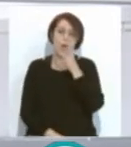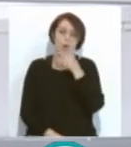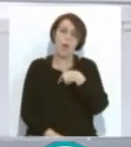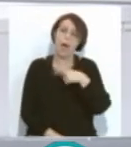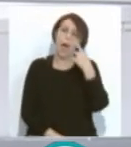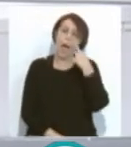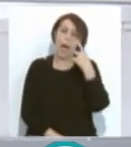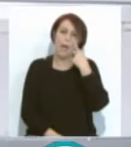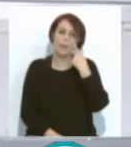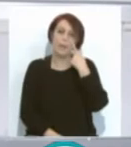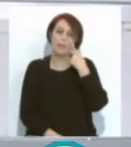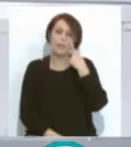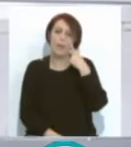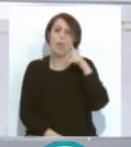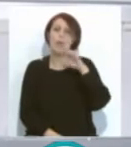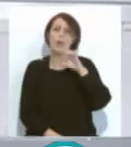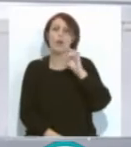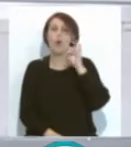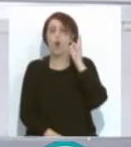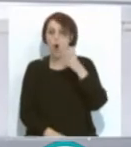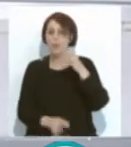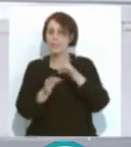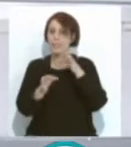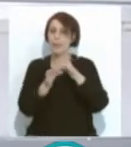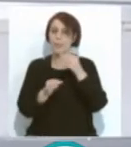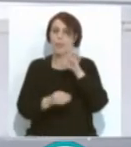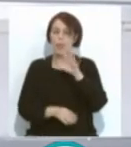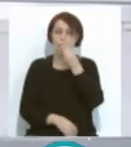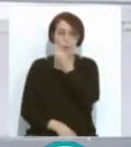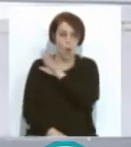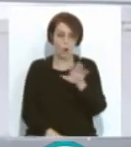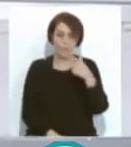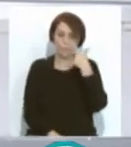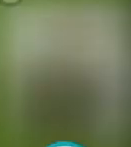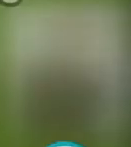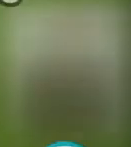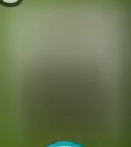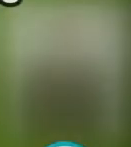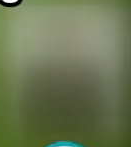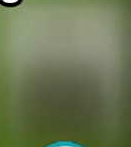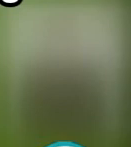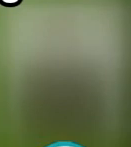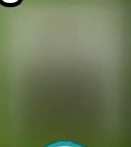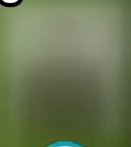ver los 5 mejores goles del mes de septiembre. Escuchamos.